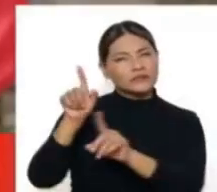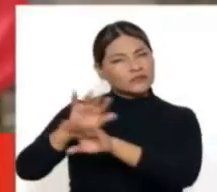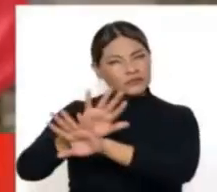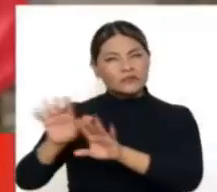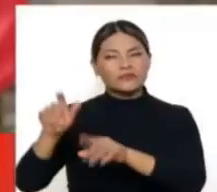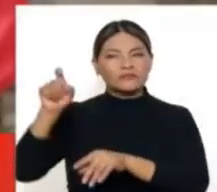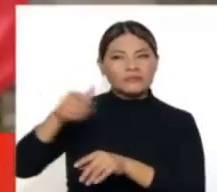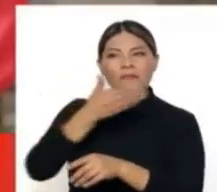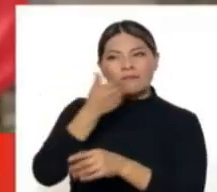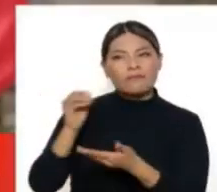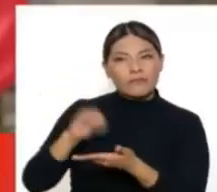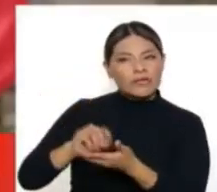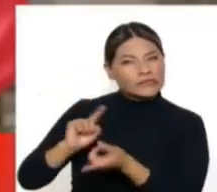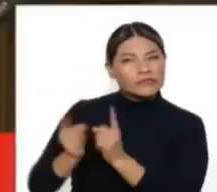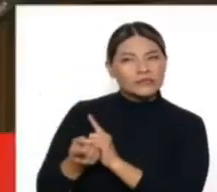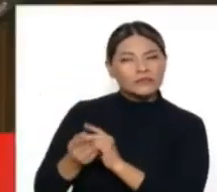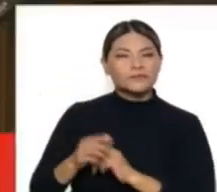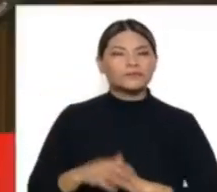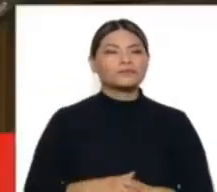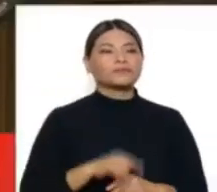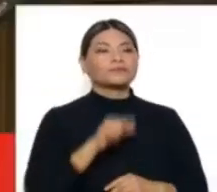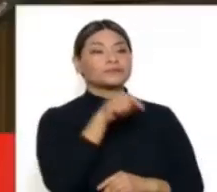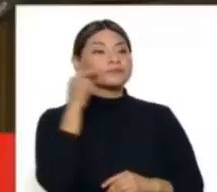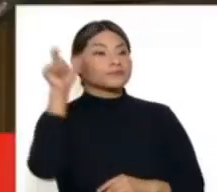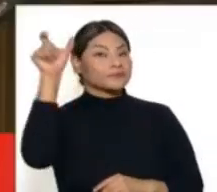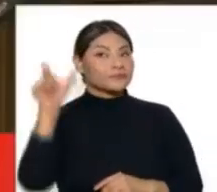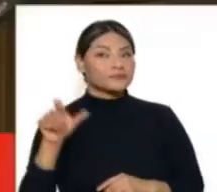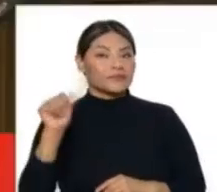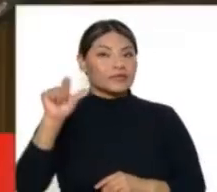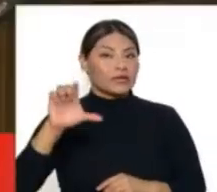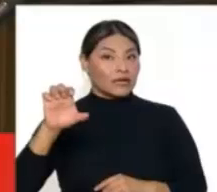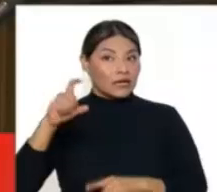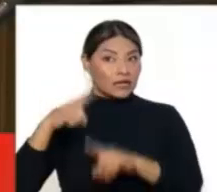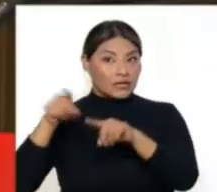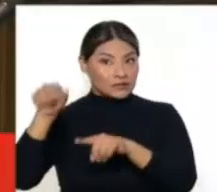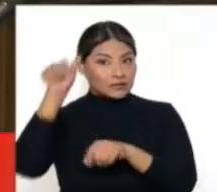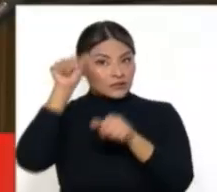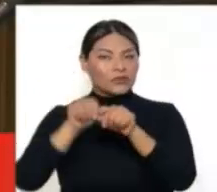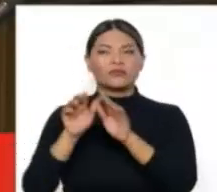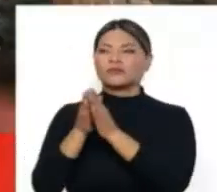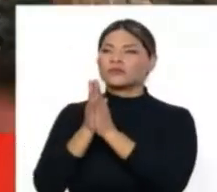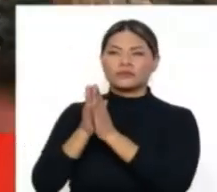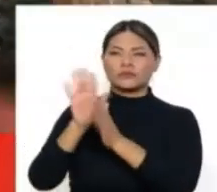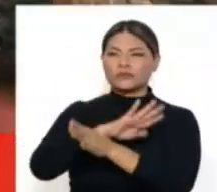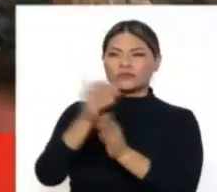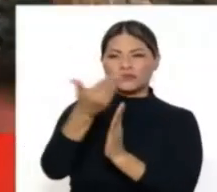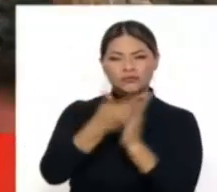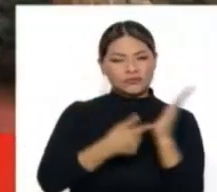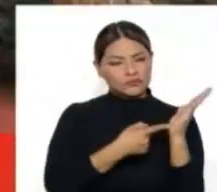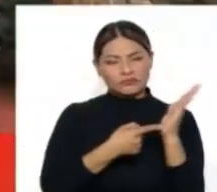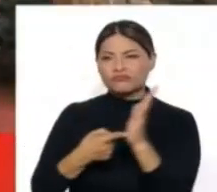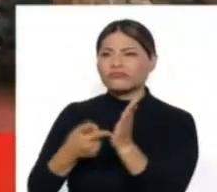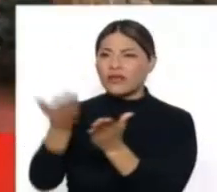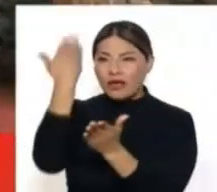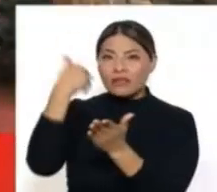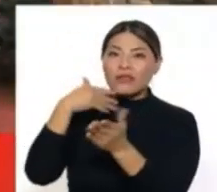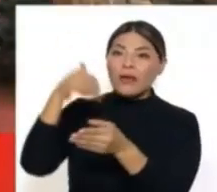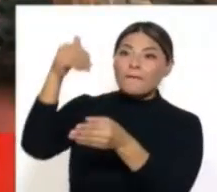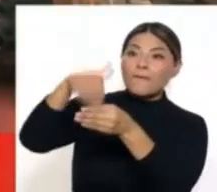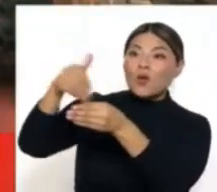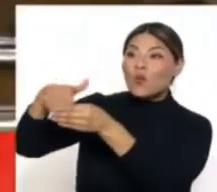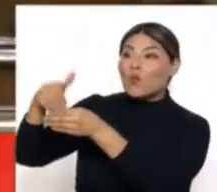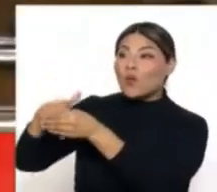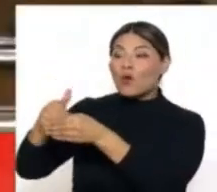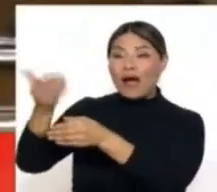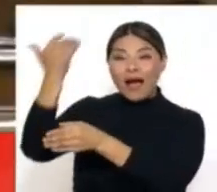amigos de Buconce, el día de hoy te vamos a dar a conocer que la presidenta Dina Boluarte dijo que no se va a prestar al círculo político